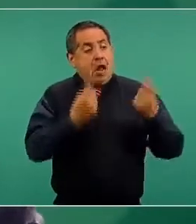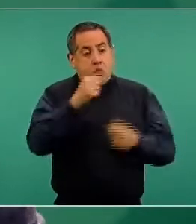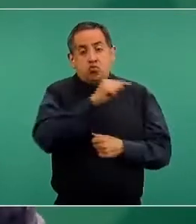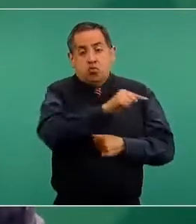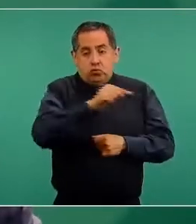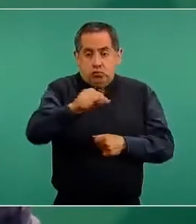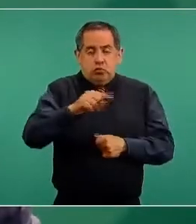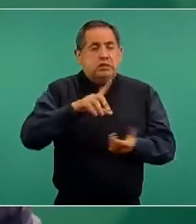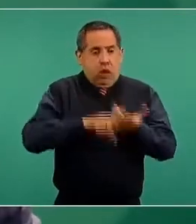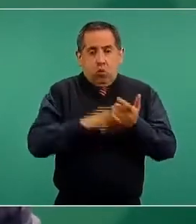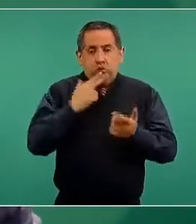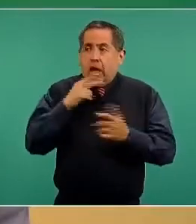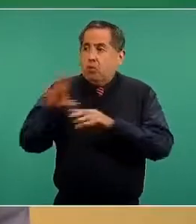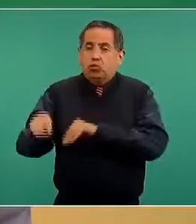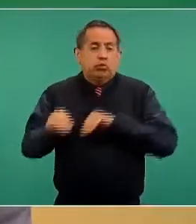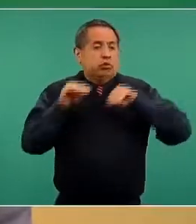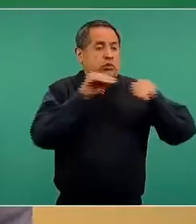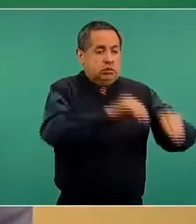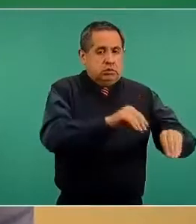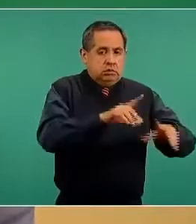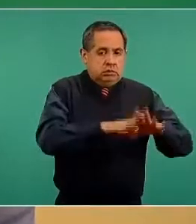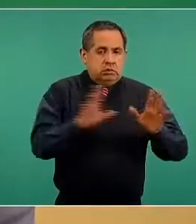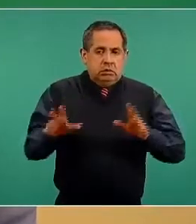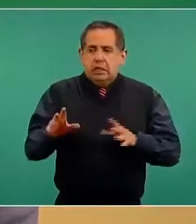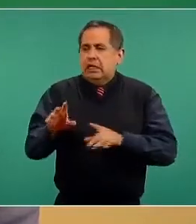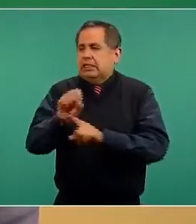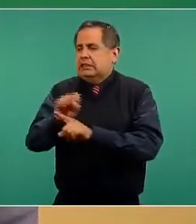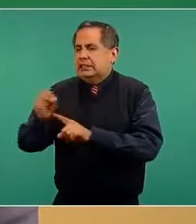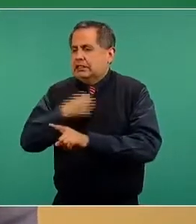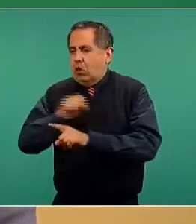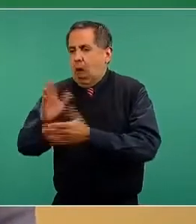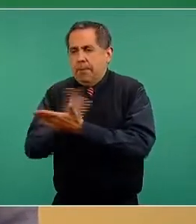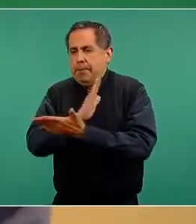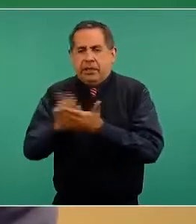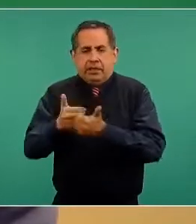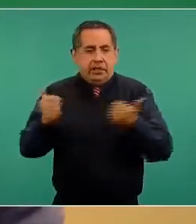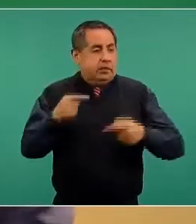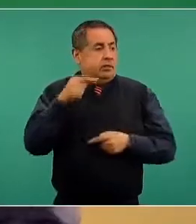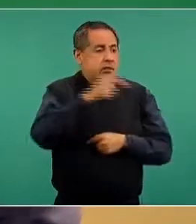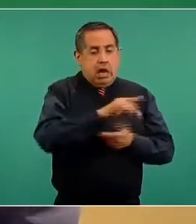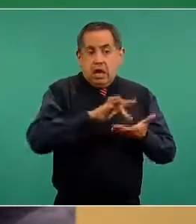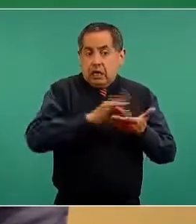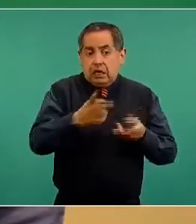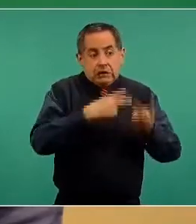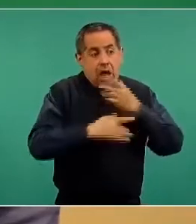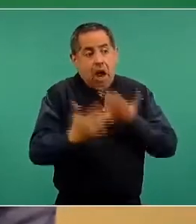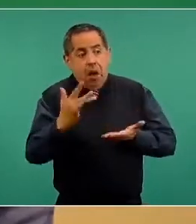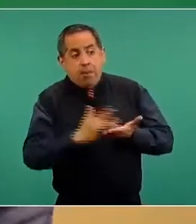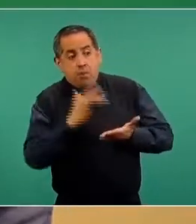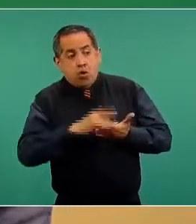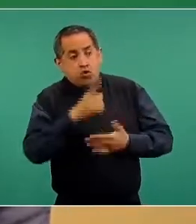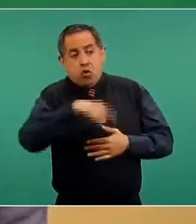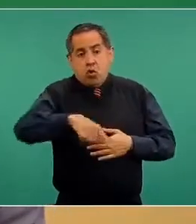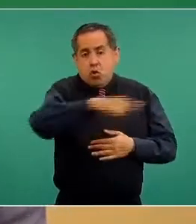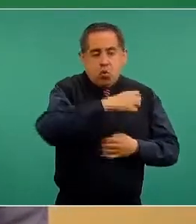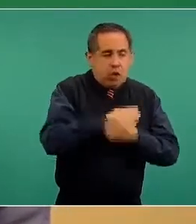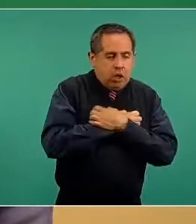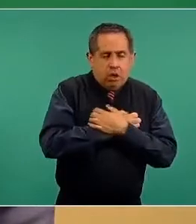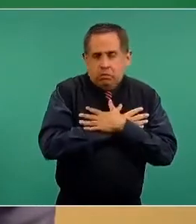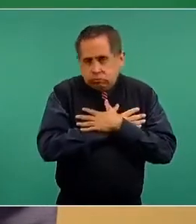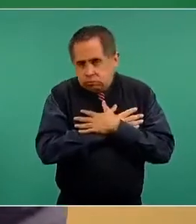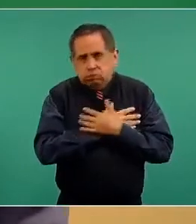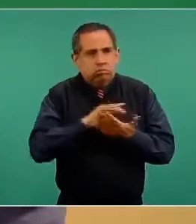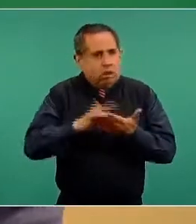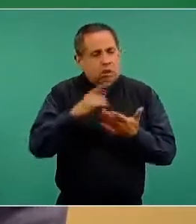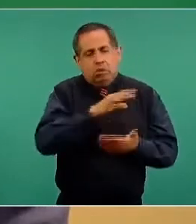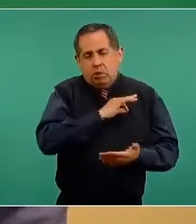estos ultracongeladores fuera del Sistema Nacional de Salud y si no fuera por este apoyo del Sistema Nacional Educativo no tendríamos la